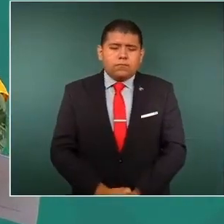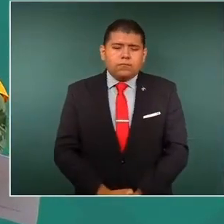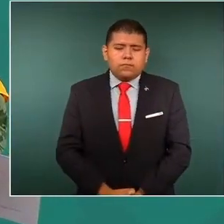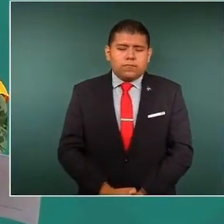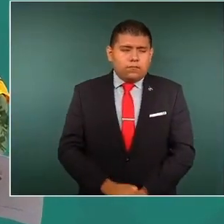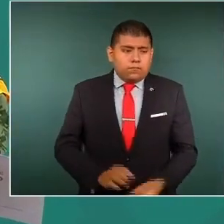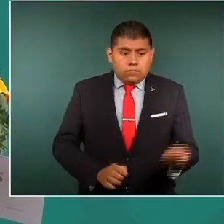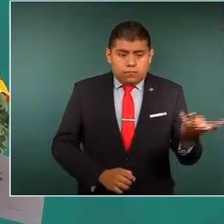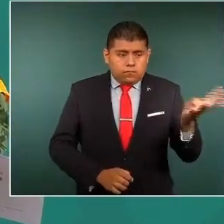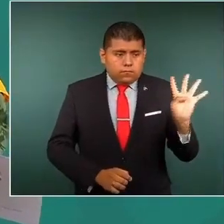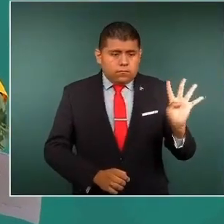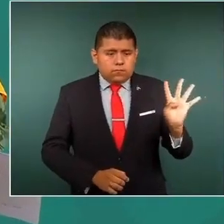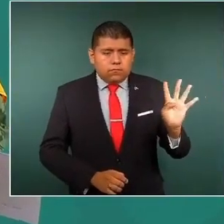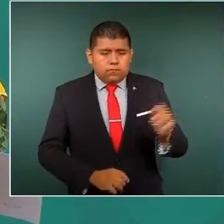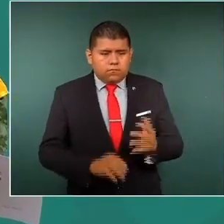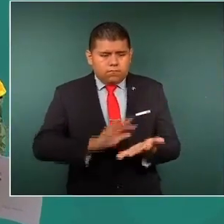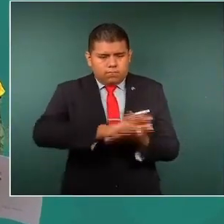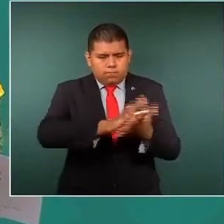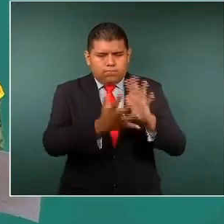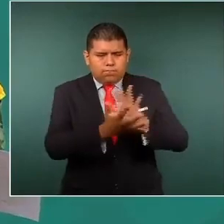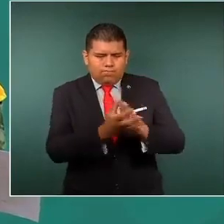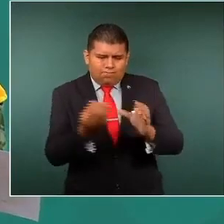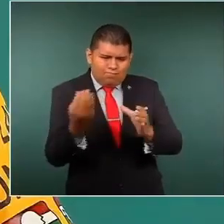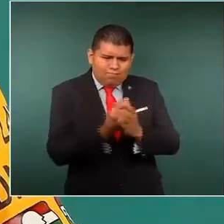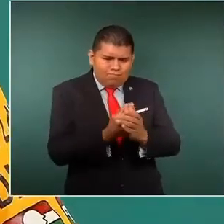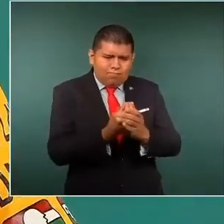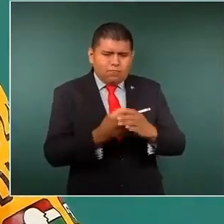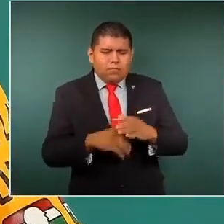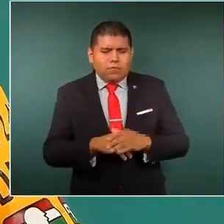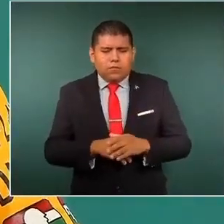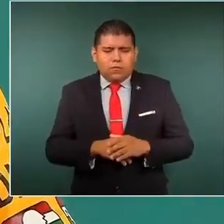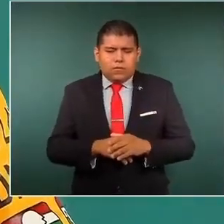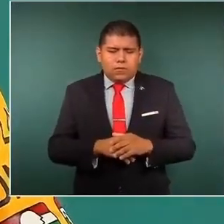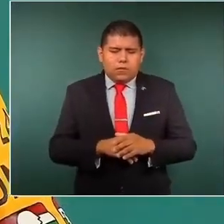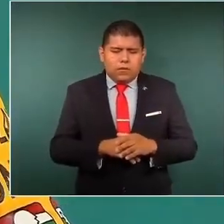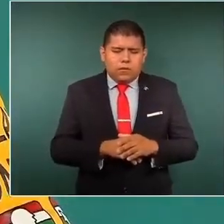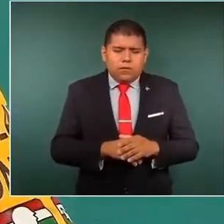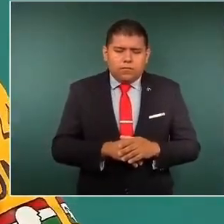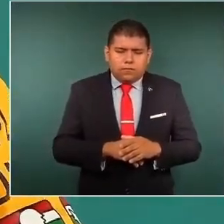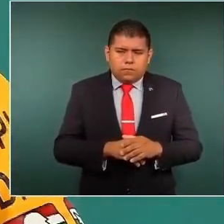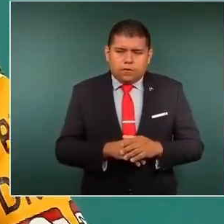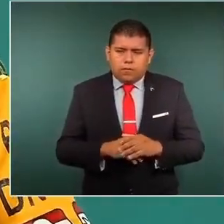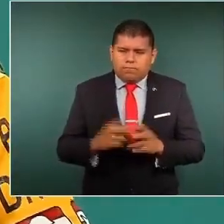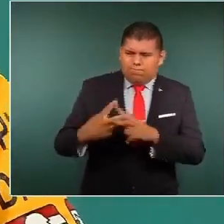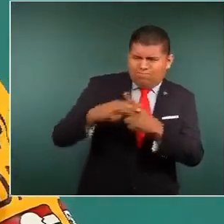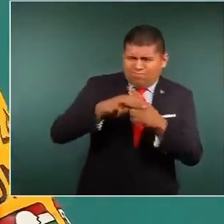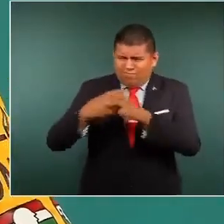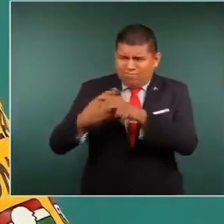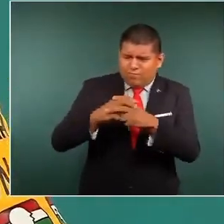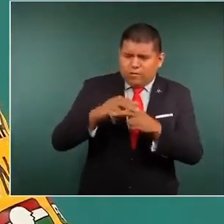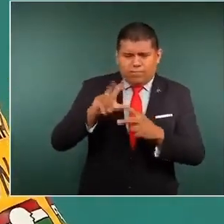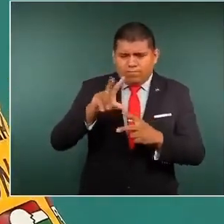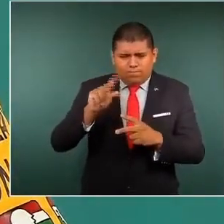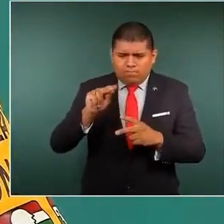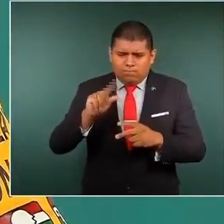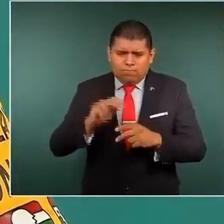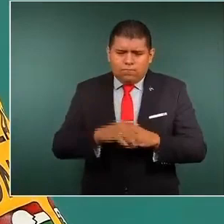Los delincuentes no tienen una resistencia importante, solamente